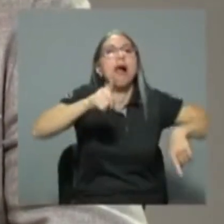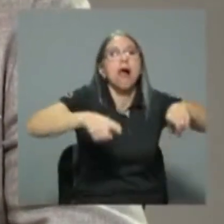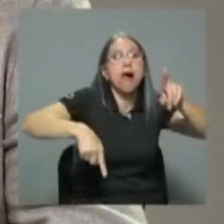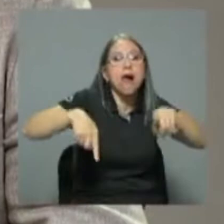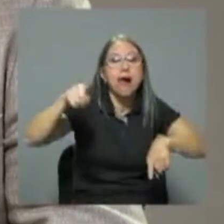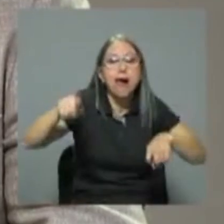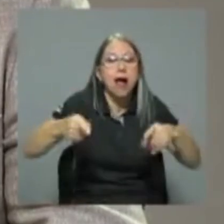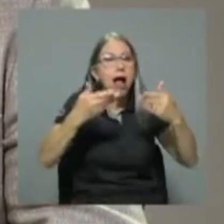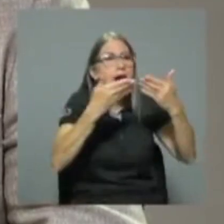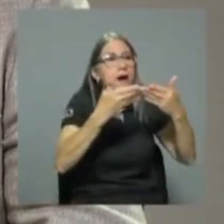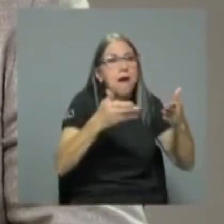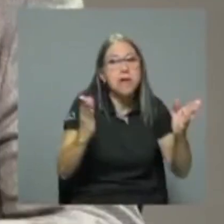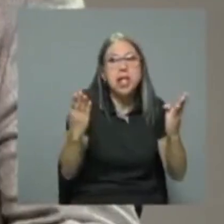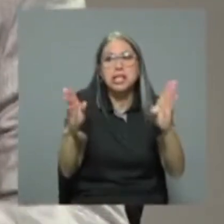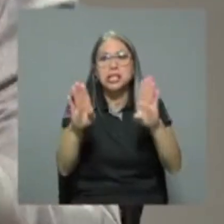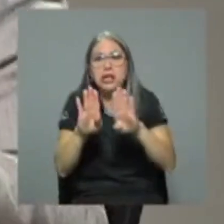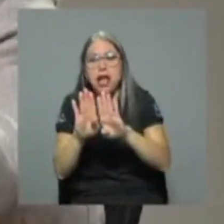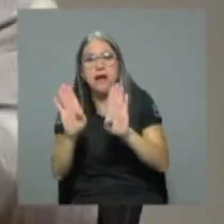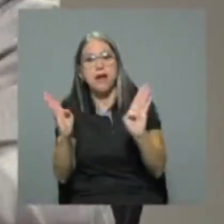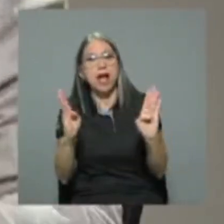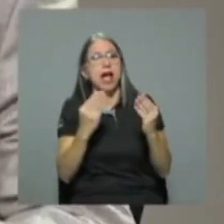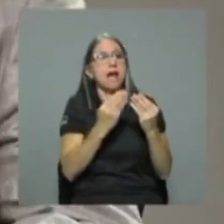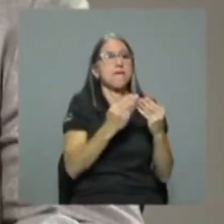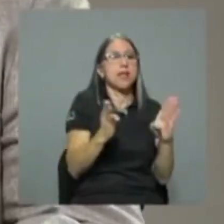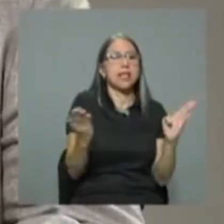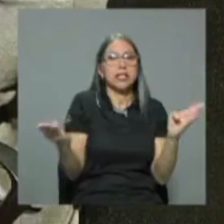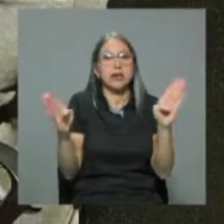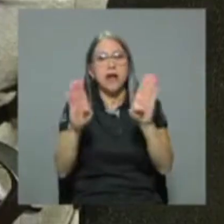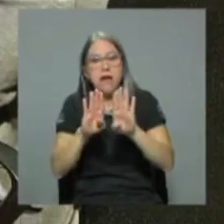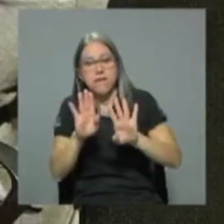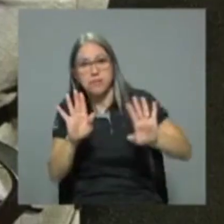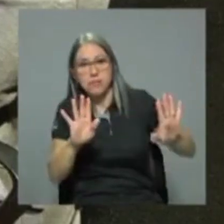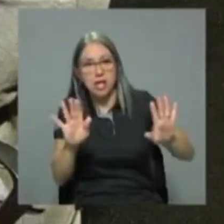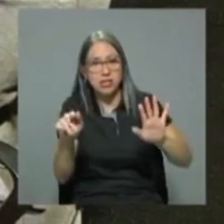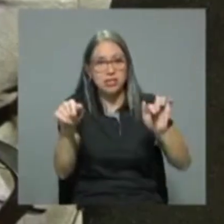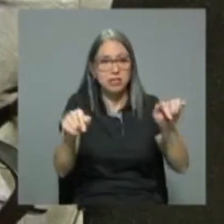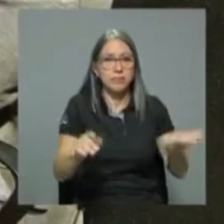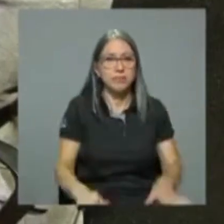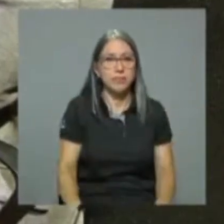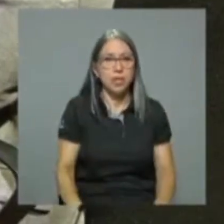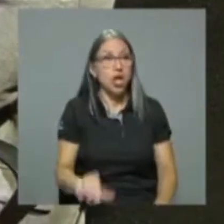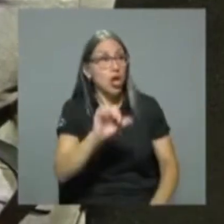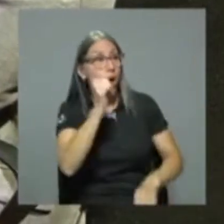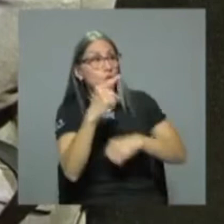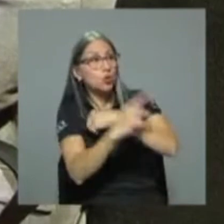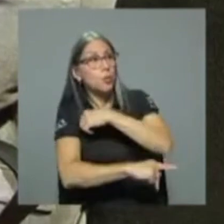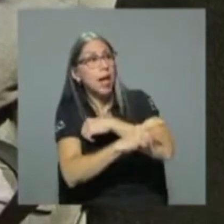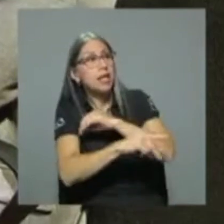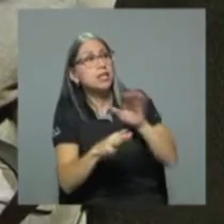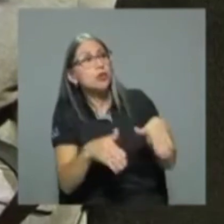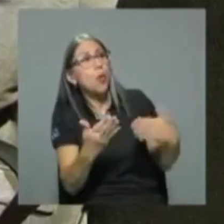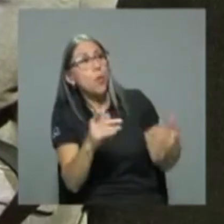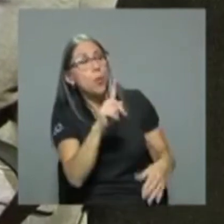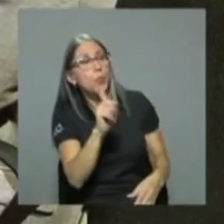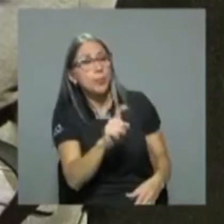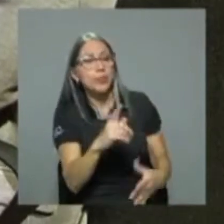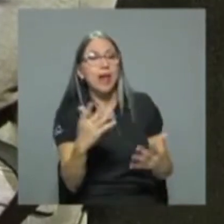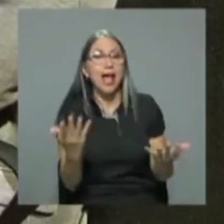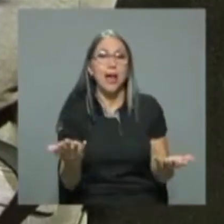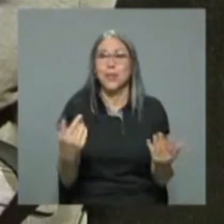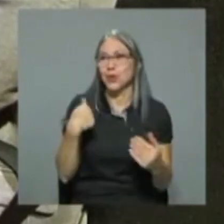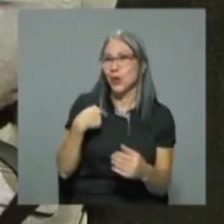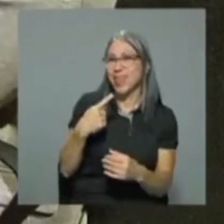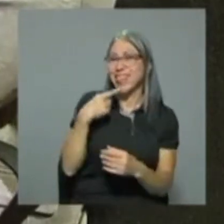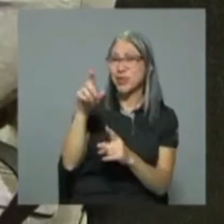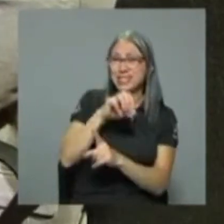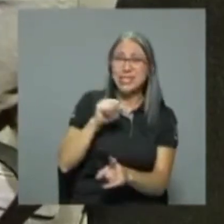volver a abrir, a cerrar y después abrir, perdón. ¿Y en los otros países? Bueno, le digo, caso